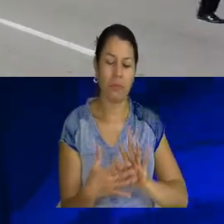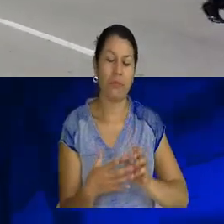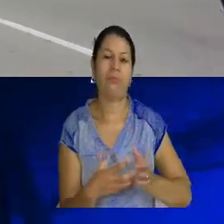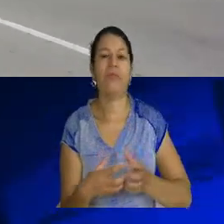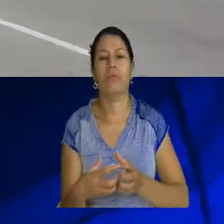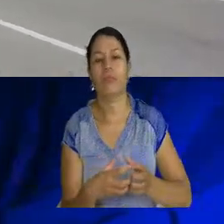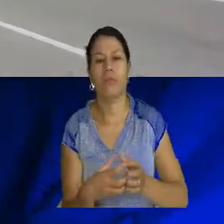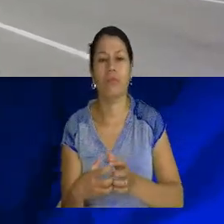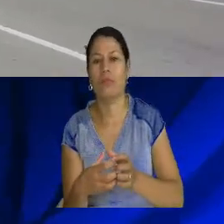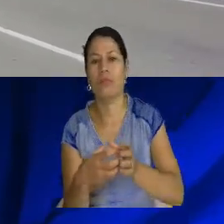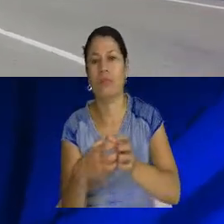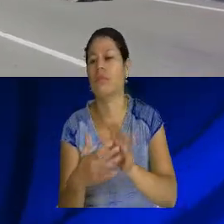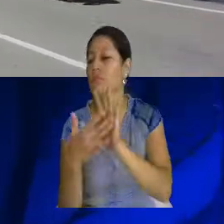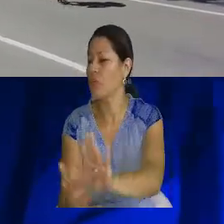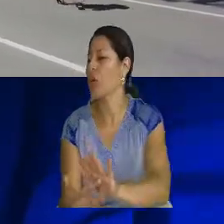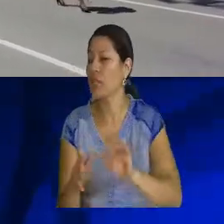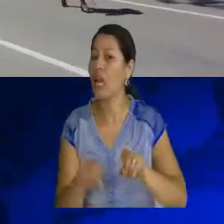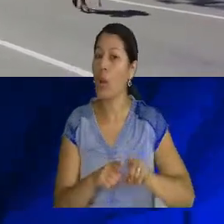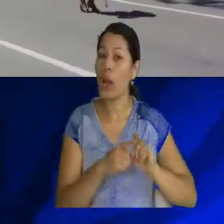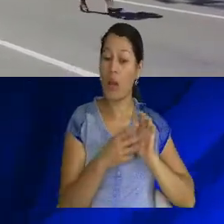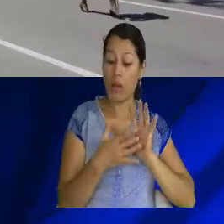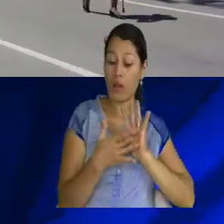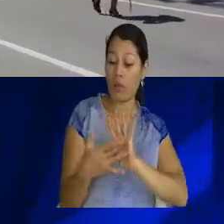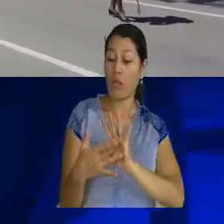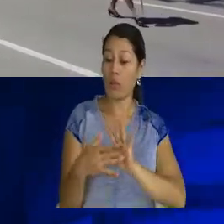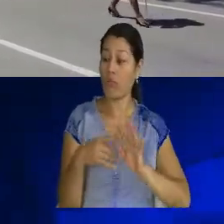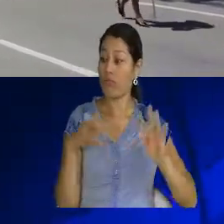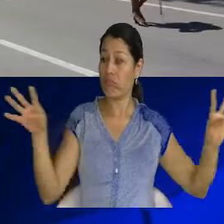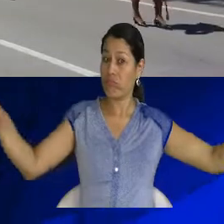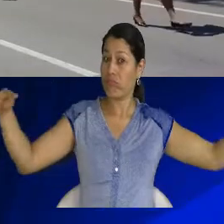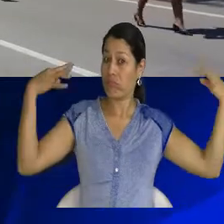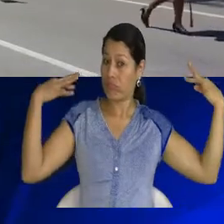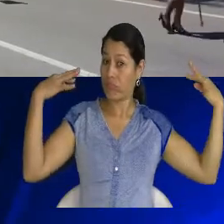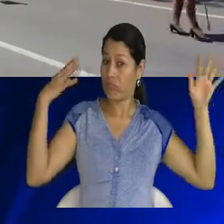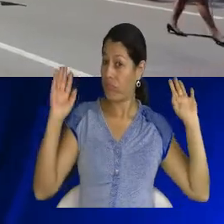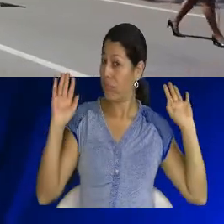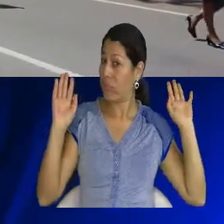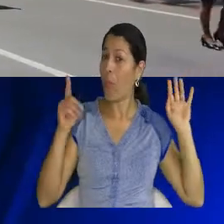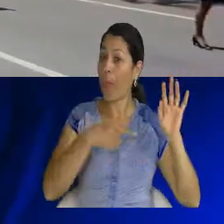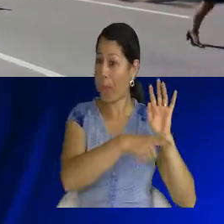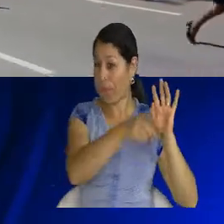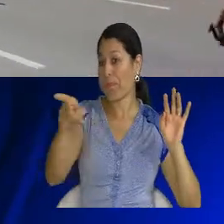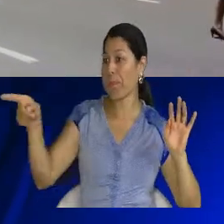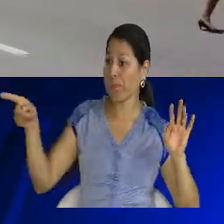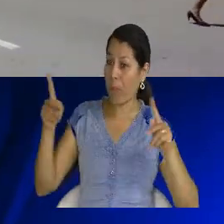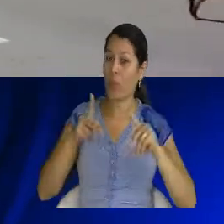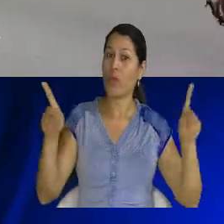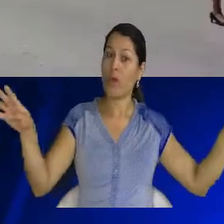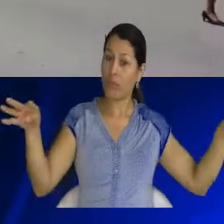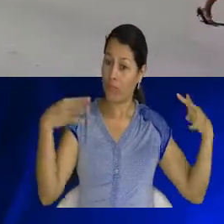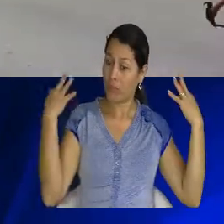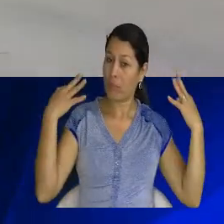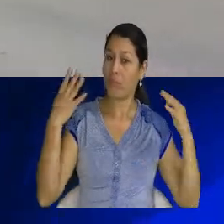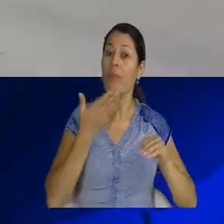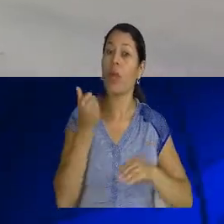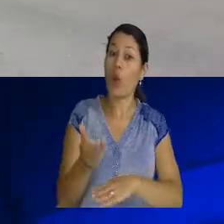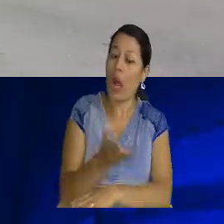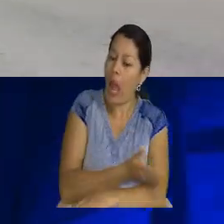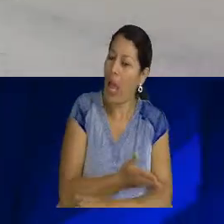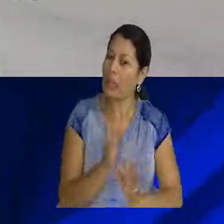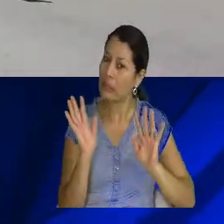para las personas que están ahí alrededor de la tarima. ¿Y por qué no lo hacemos antes? ¿Por qué no lo hacemos, por ejemplo, en la mitad? Mientras que uno